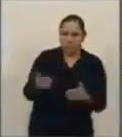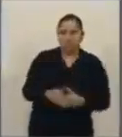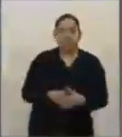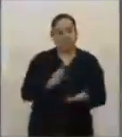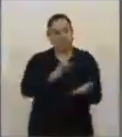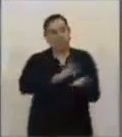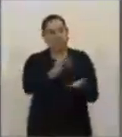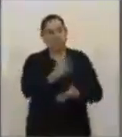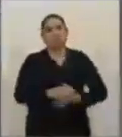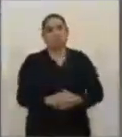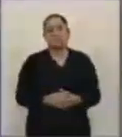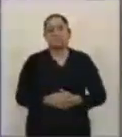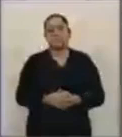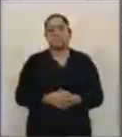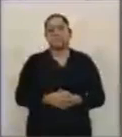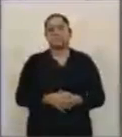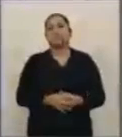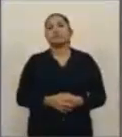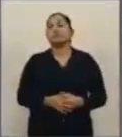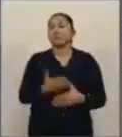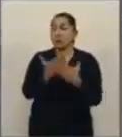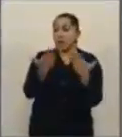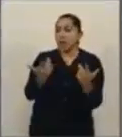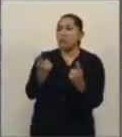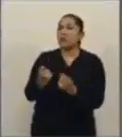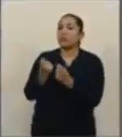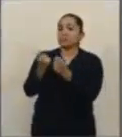En el uso de la palabra, el diputado